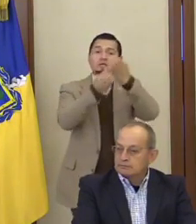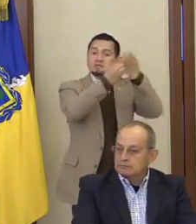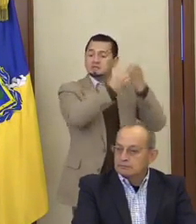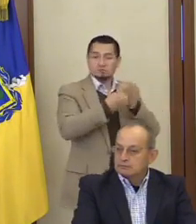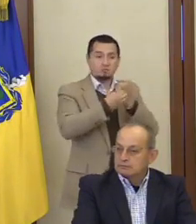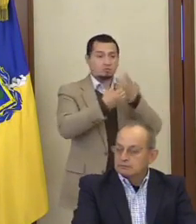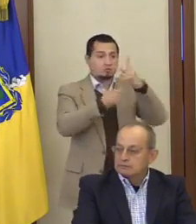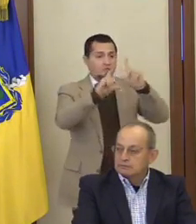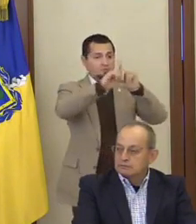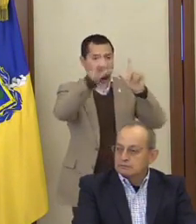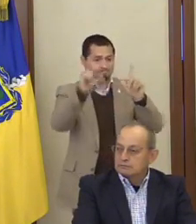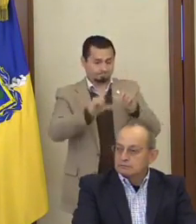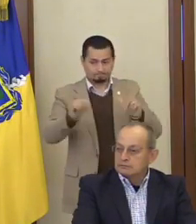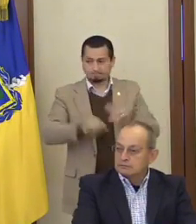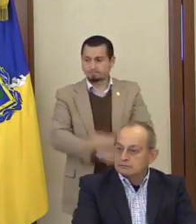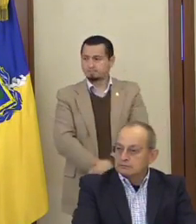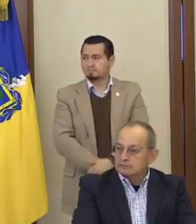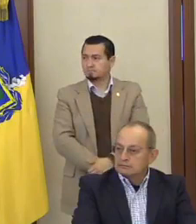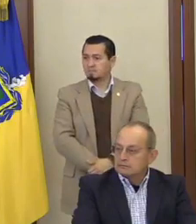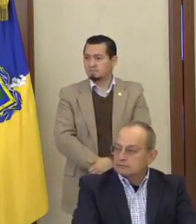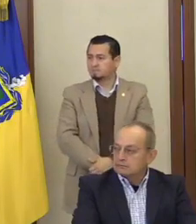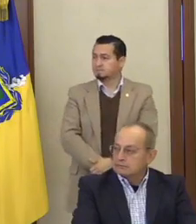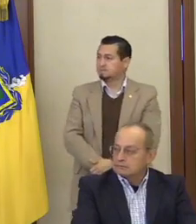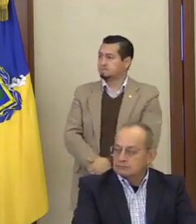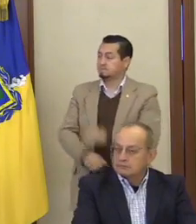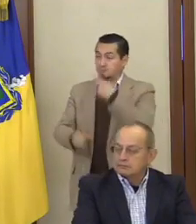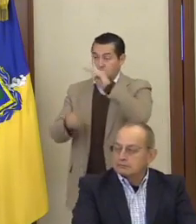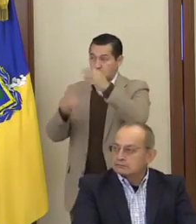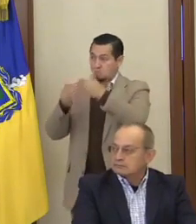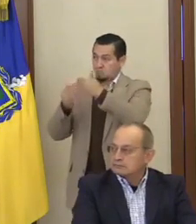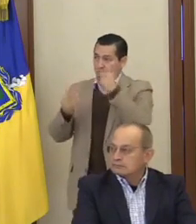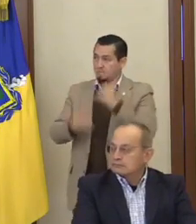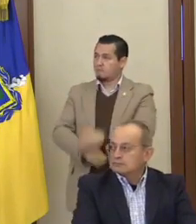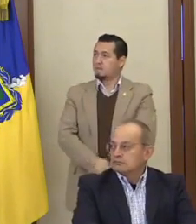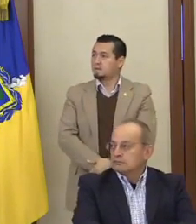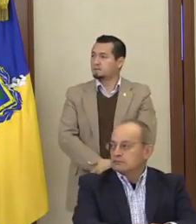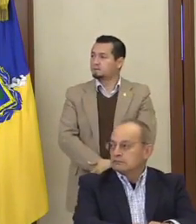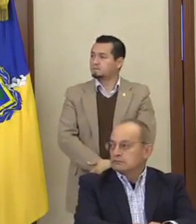estados de la República. Y vamos, no antes,